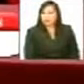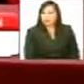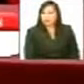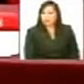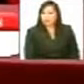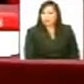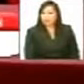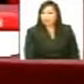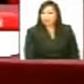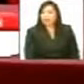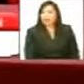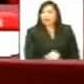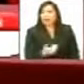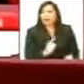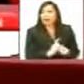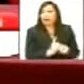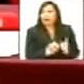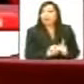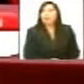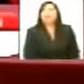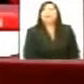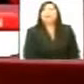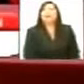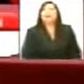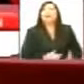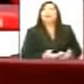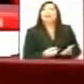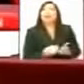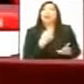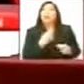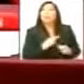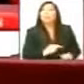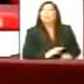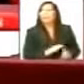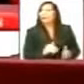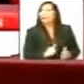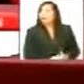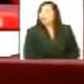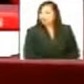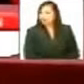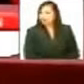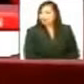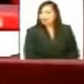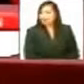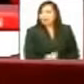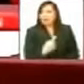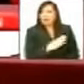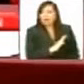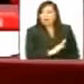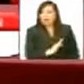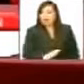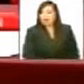minutos ha cambiado, se ha ido de una noción integral de la corrupción para